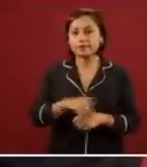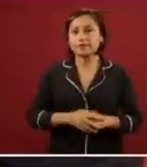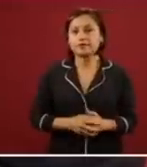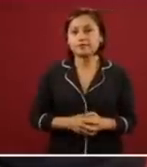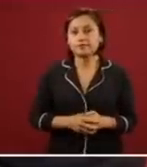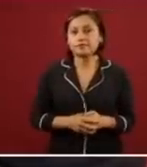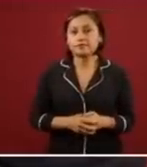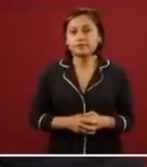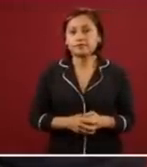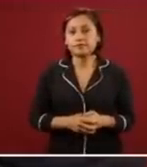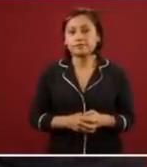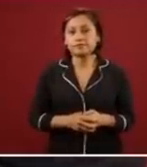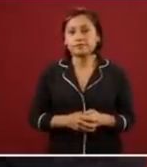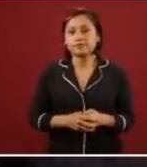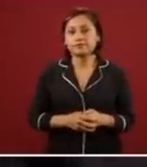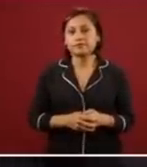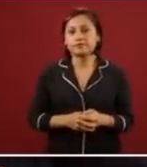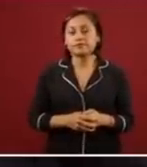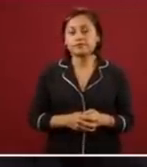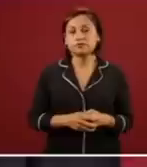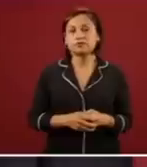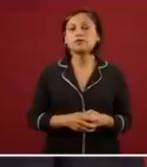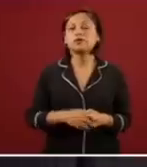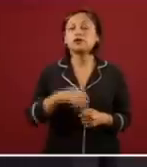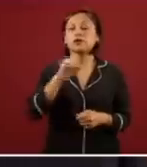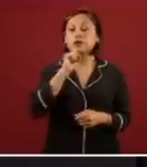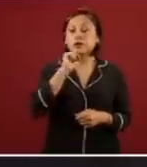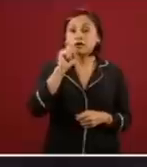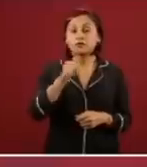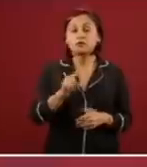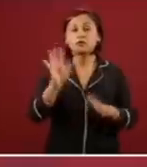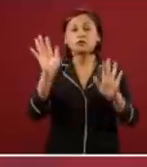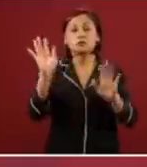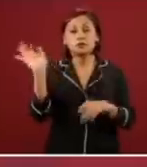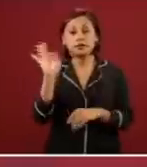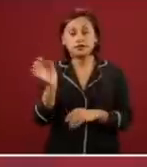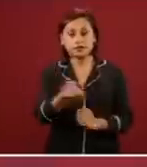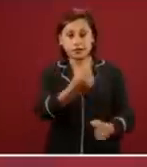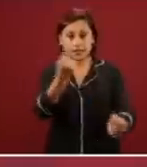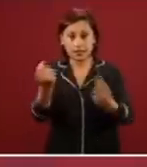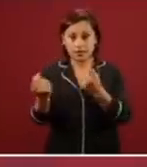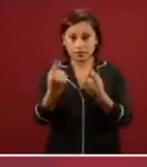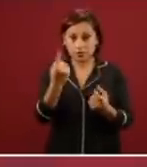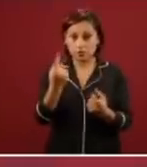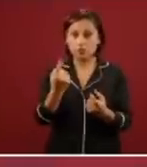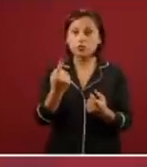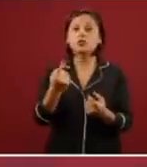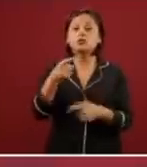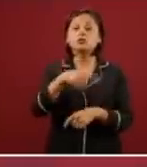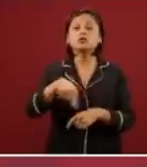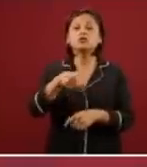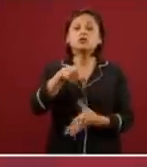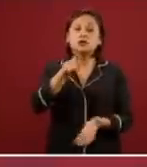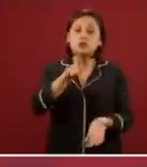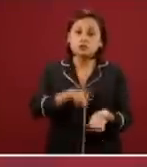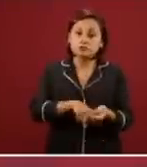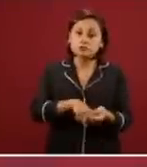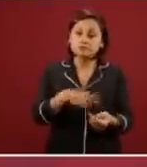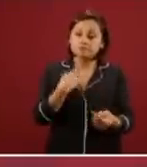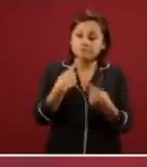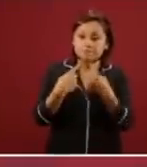seguir, o mejor dicho, en algunos casos, hacer un esfuerzo de austeridad,